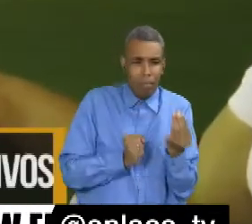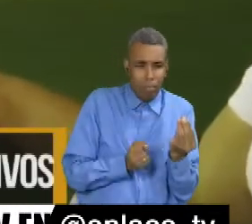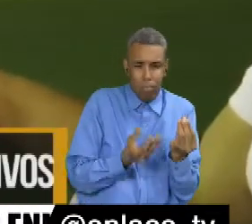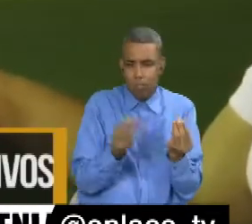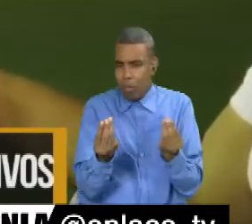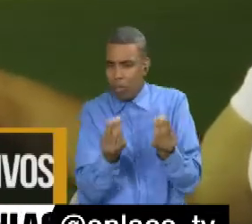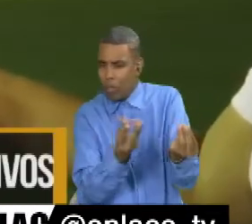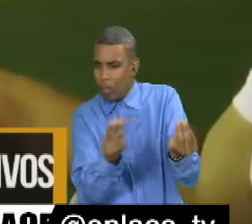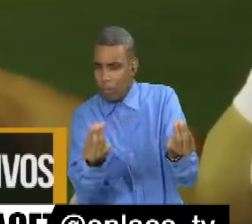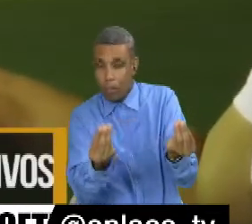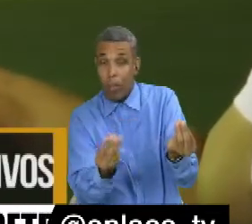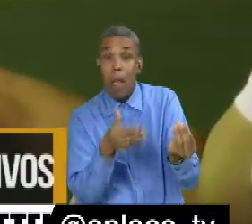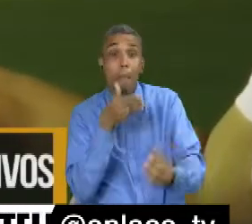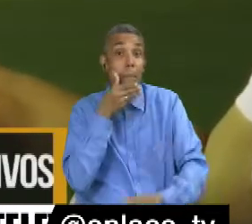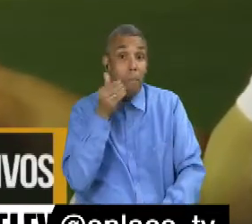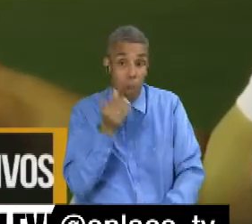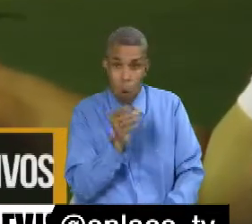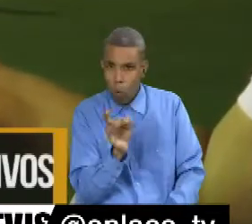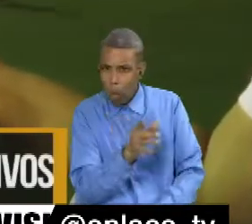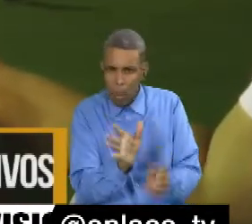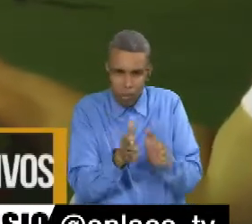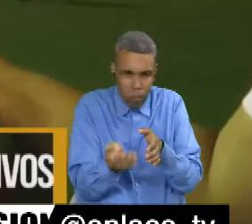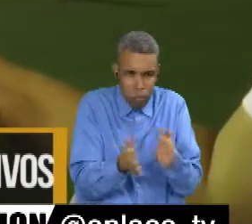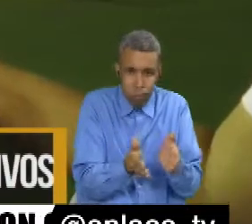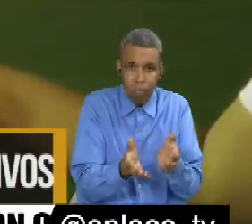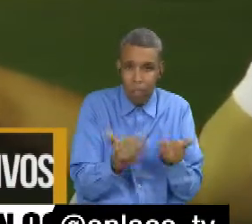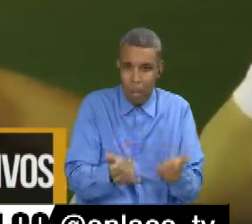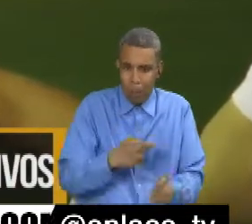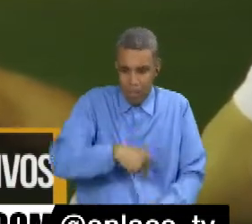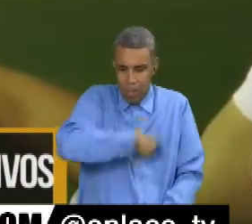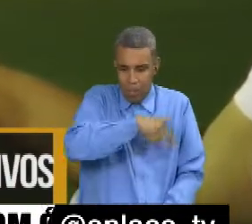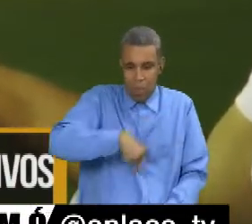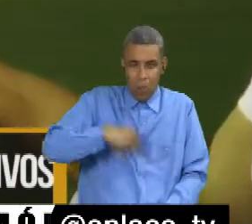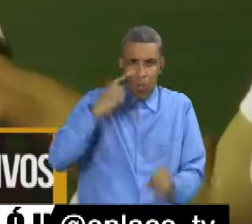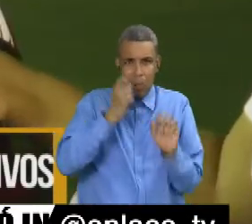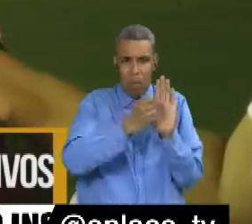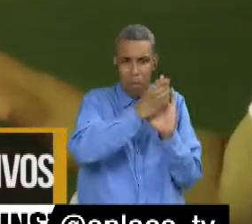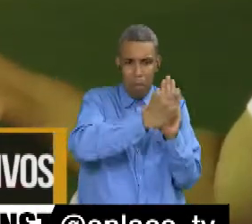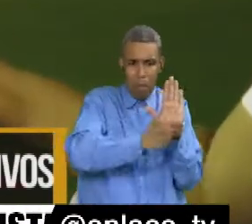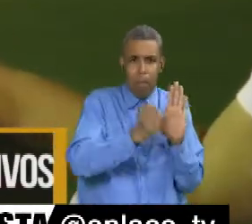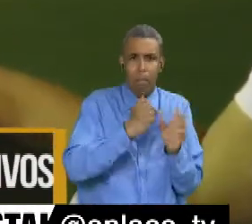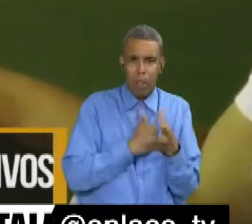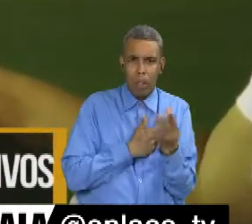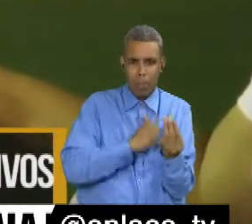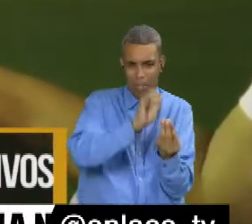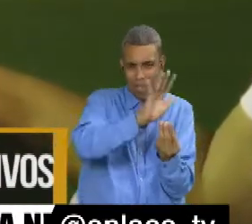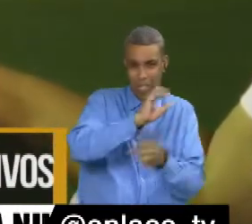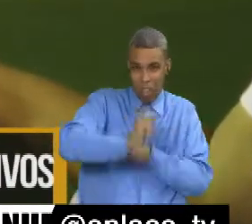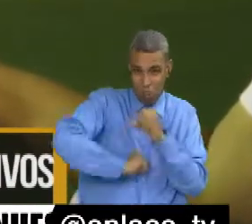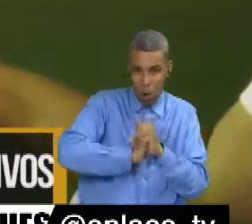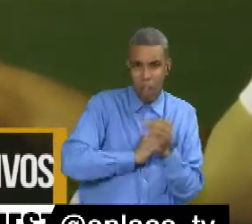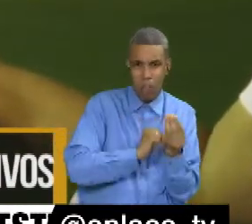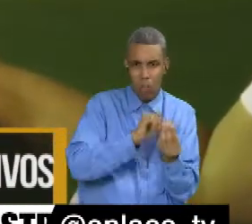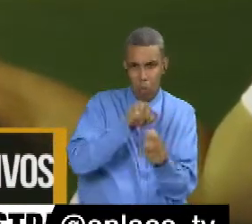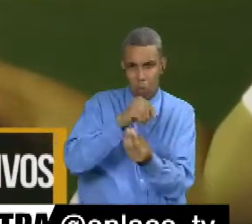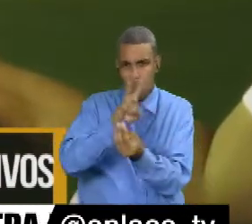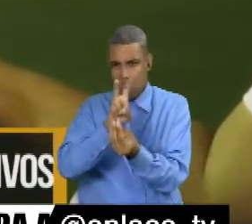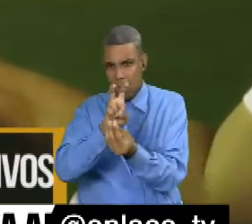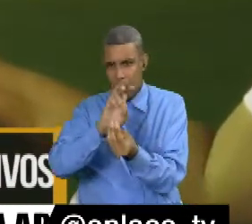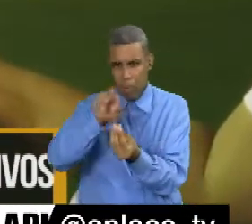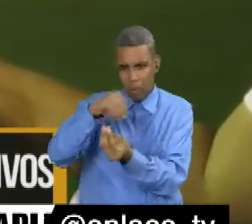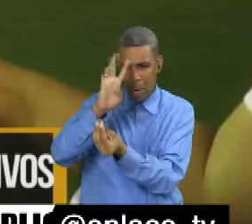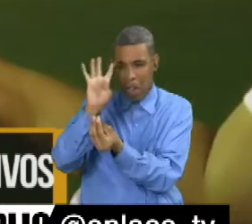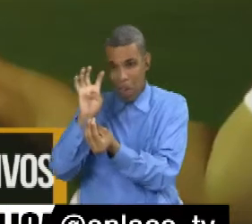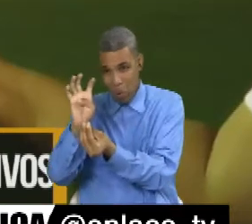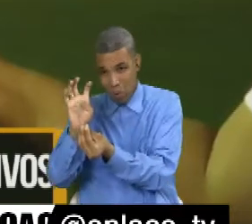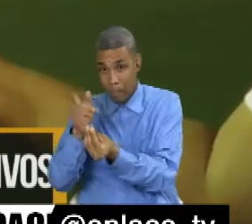Fútbol. La verdad que hasta el momento vamos de primero con la 5, con la 7 y al igual con la categoría 9 y llevamos los goleadores y